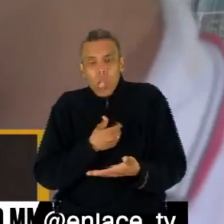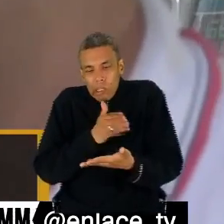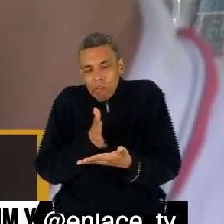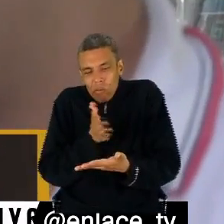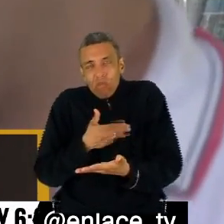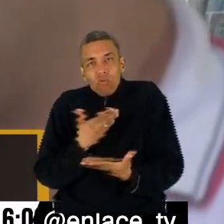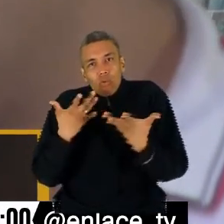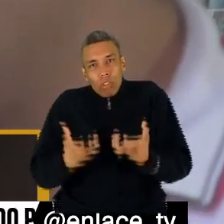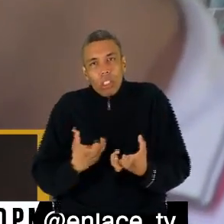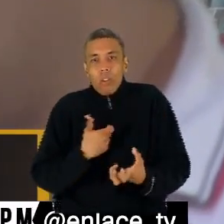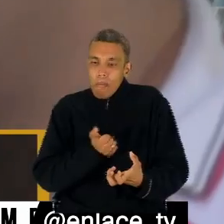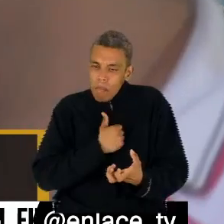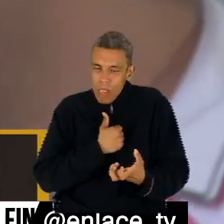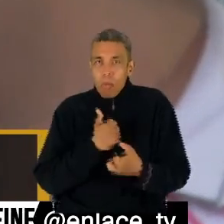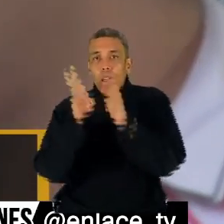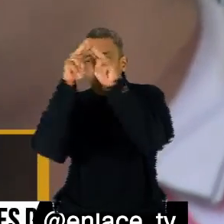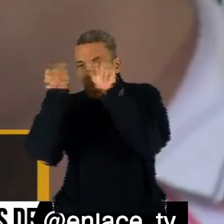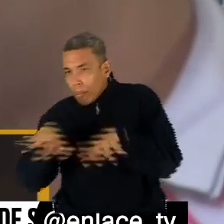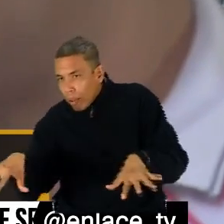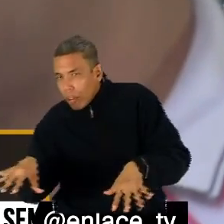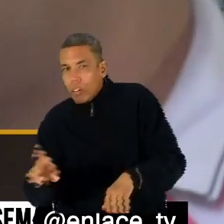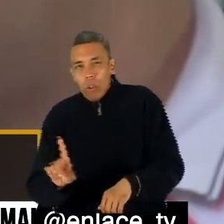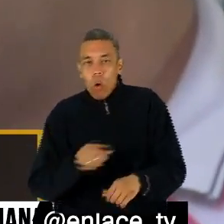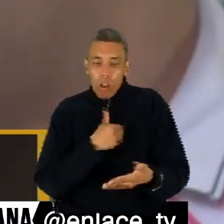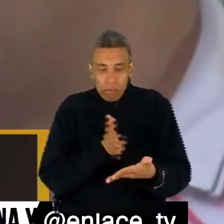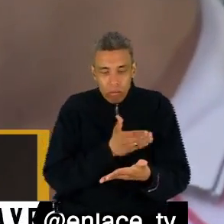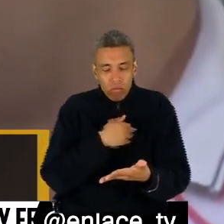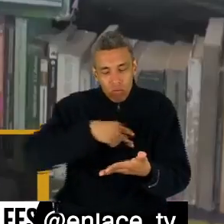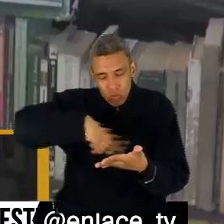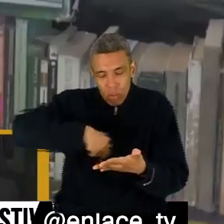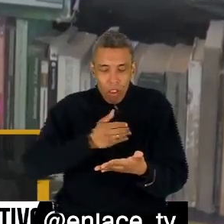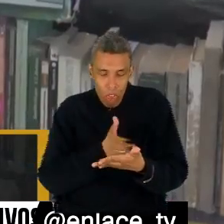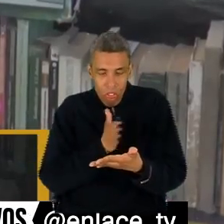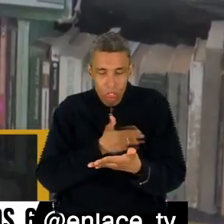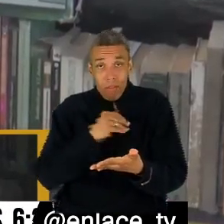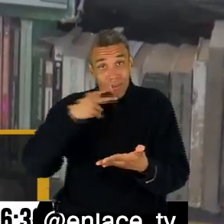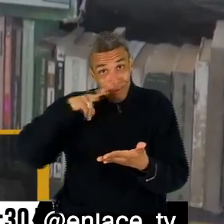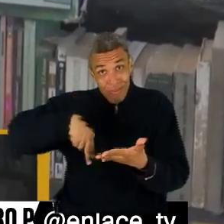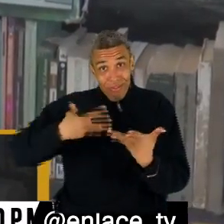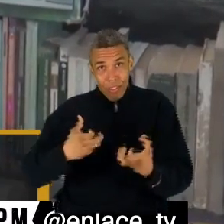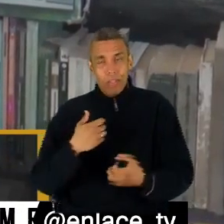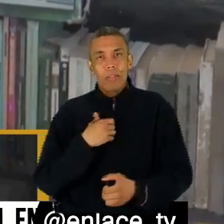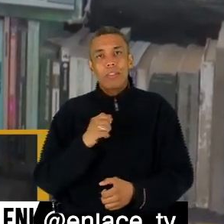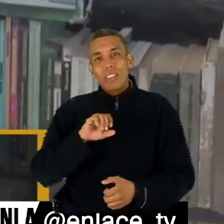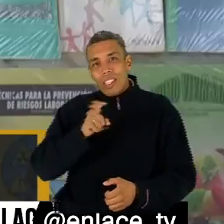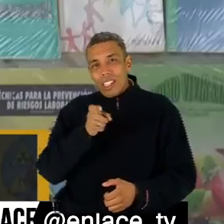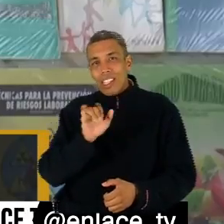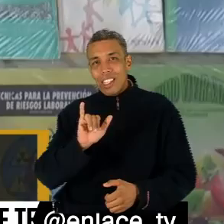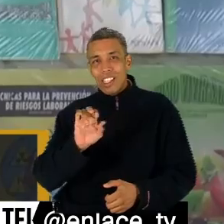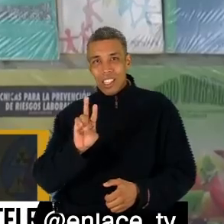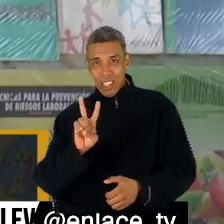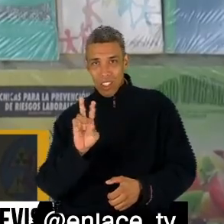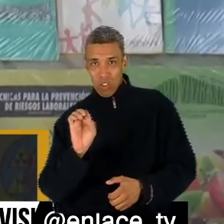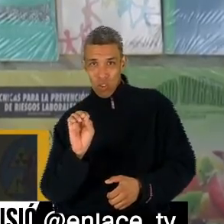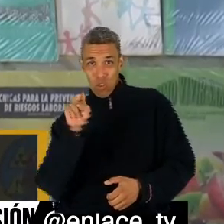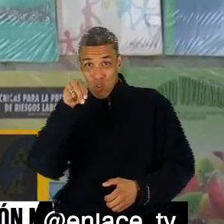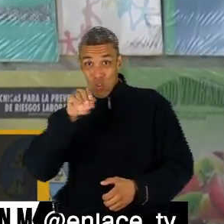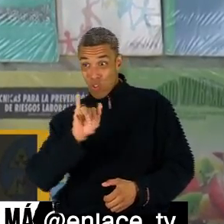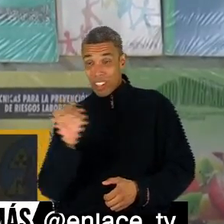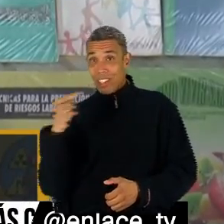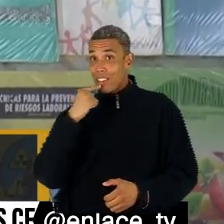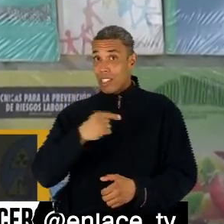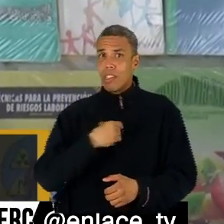Giovanni Hernández, quien lleva 32 años impulsando esta iniciativa en diferentes rincones del país, la pasión por fomentar el amor hacia el cuento y la literatura